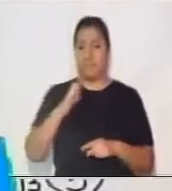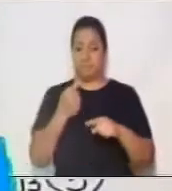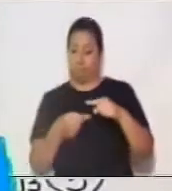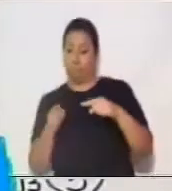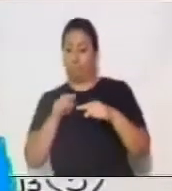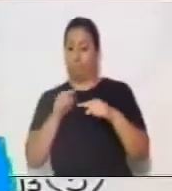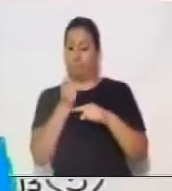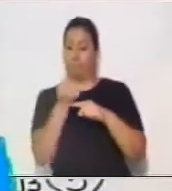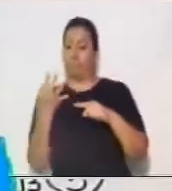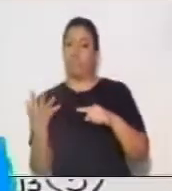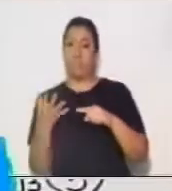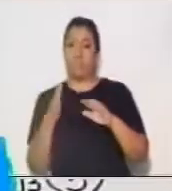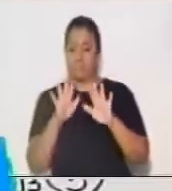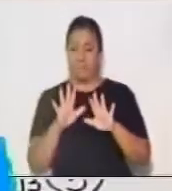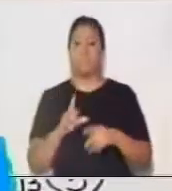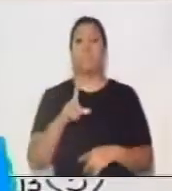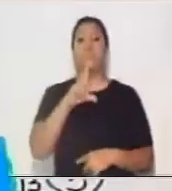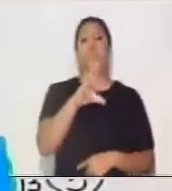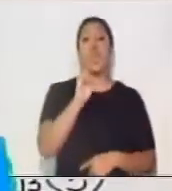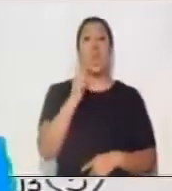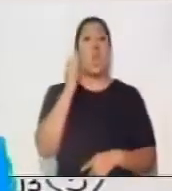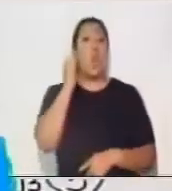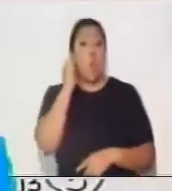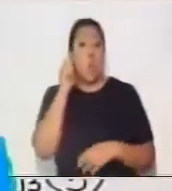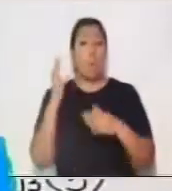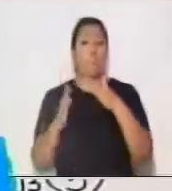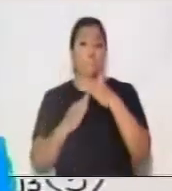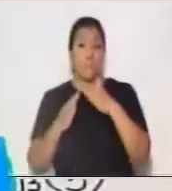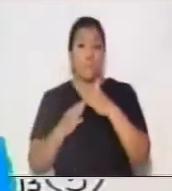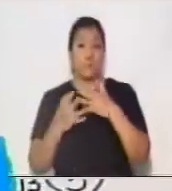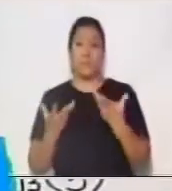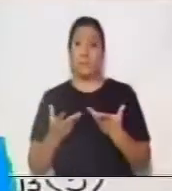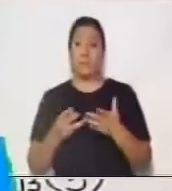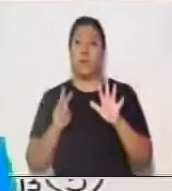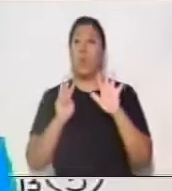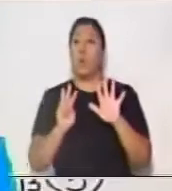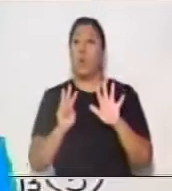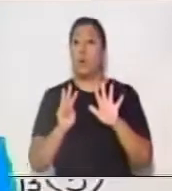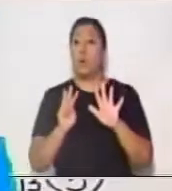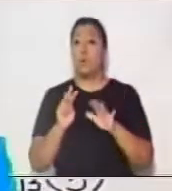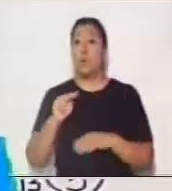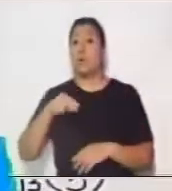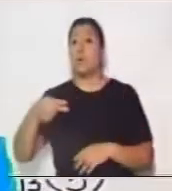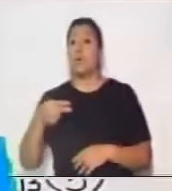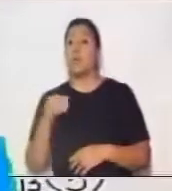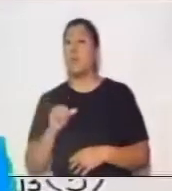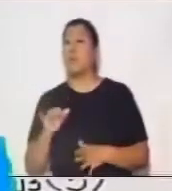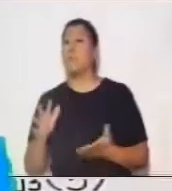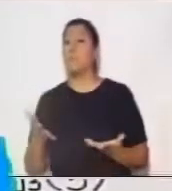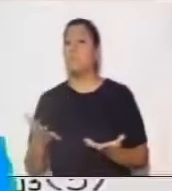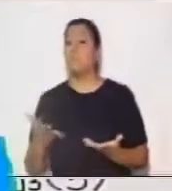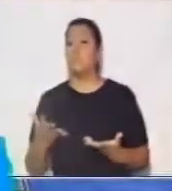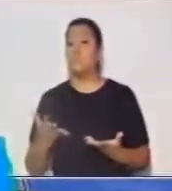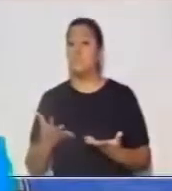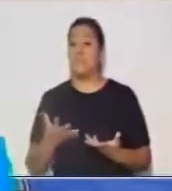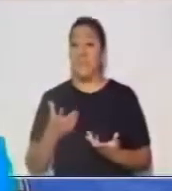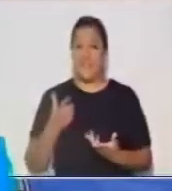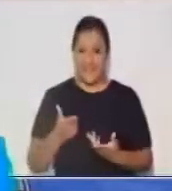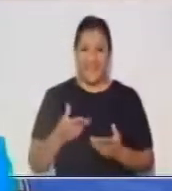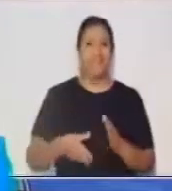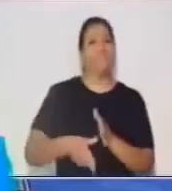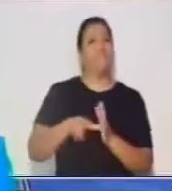Pero tú estás trabajando, ¿no? Pero no me alcanza, mamá. Tengo 17 años. Ni siquiera tengo una carrera. ¿No te puedo dar la vida que te daba